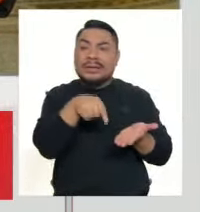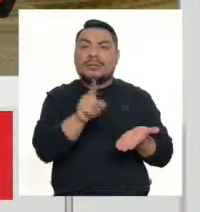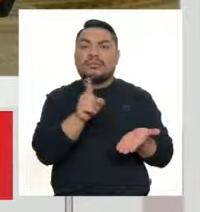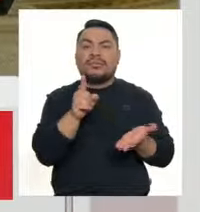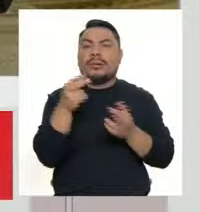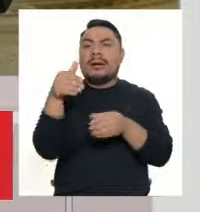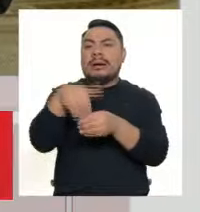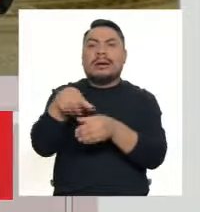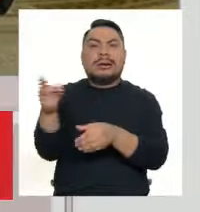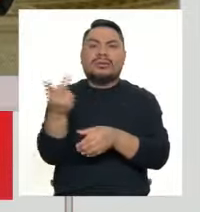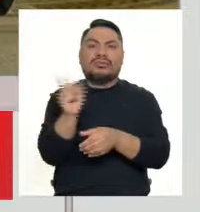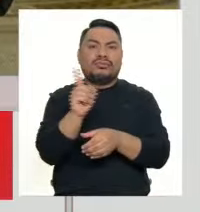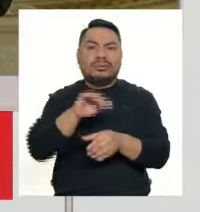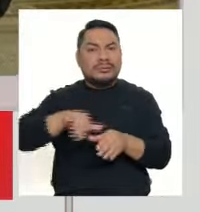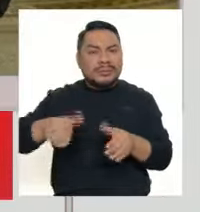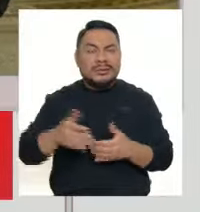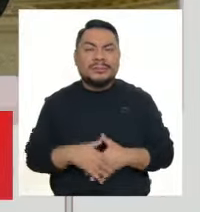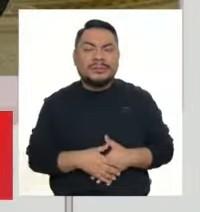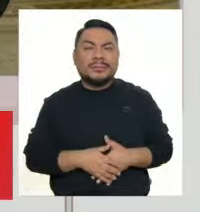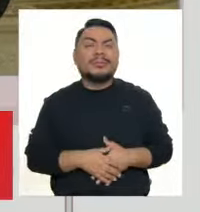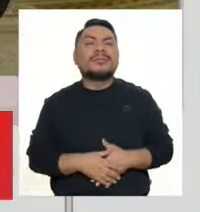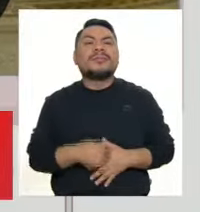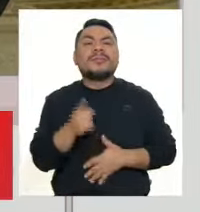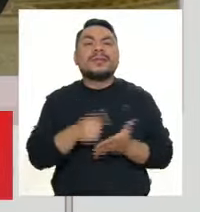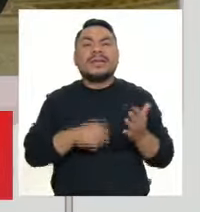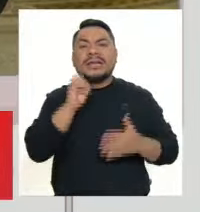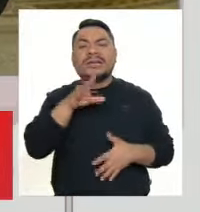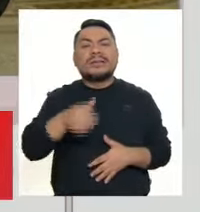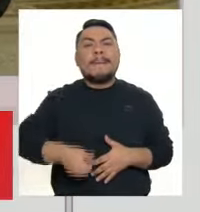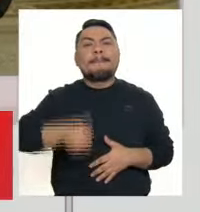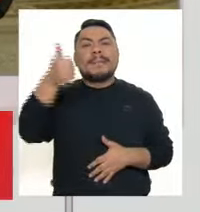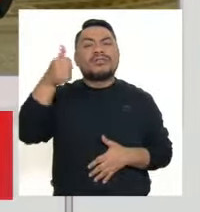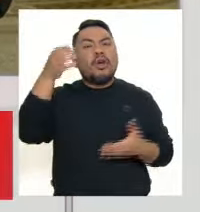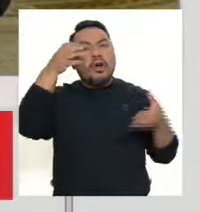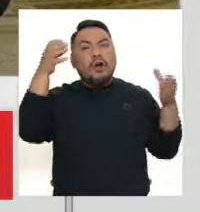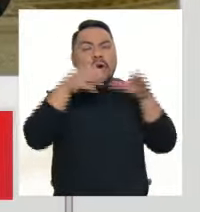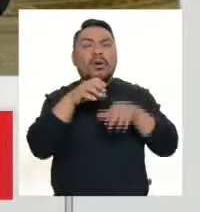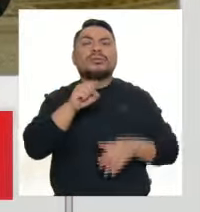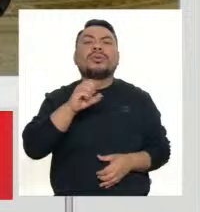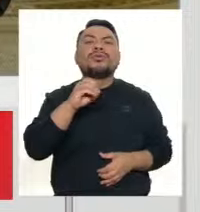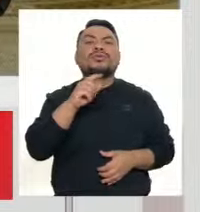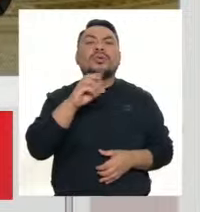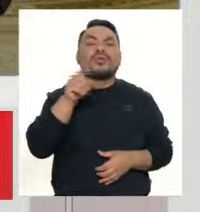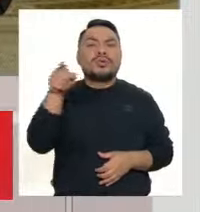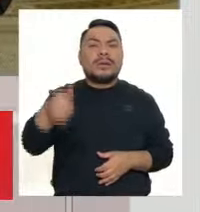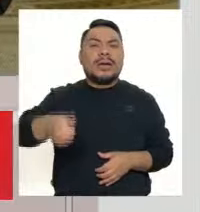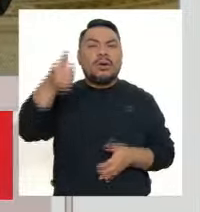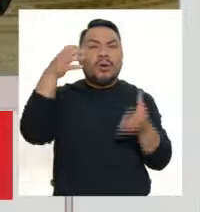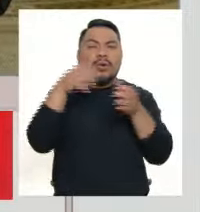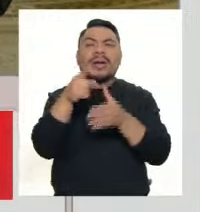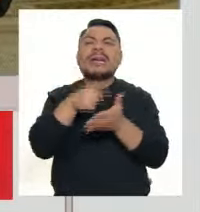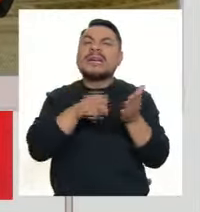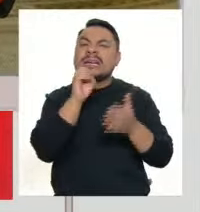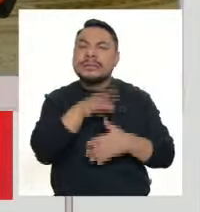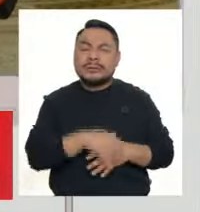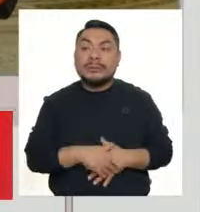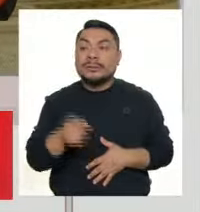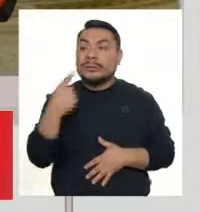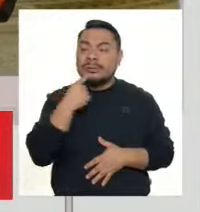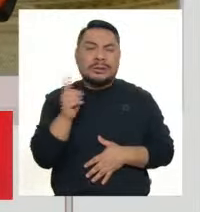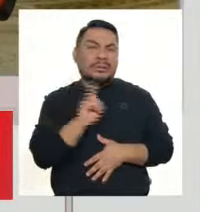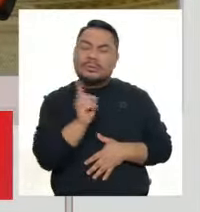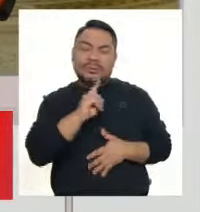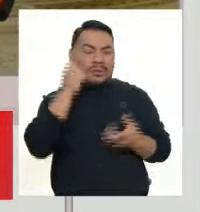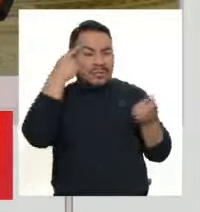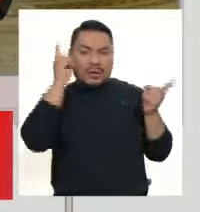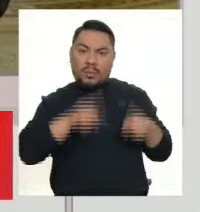proceder este voto. ¿Qué ha dicho el presidente del Congreso, Alejandro Soto? Pues él ha señalado que van a apelar a